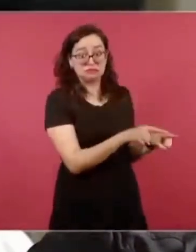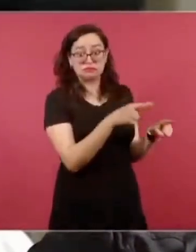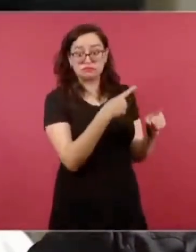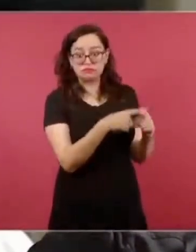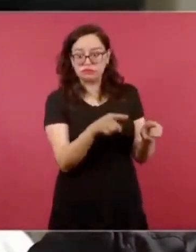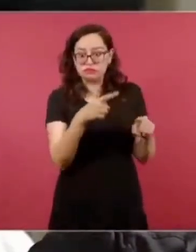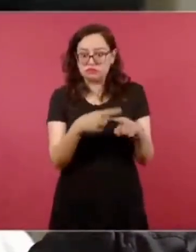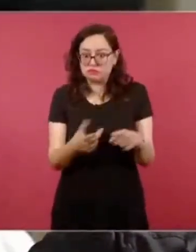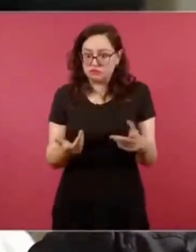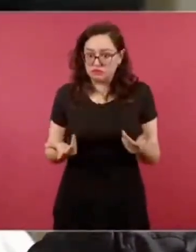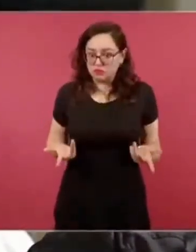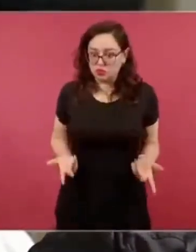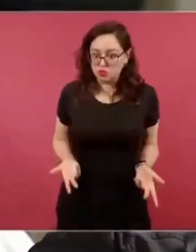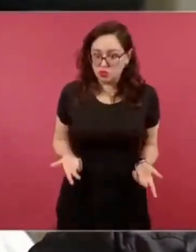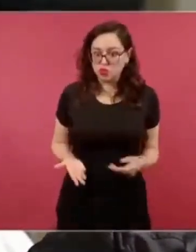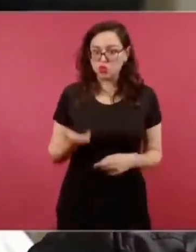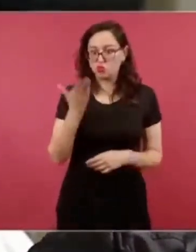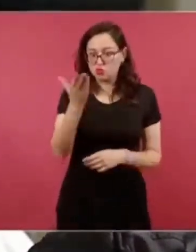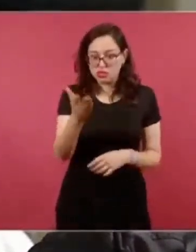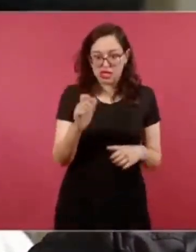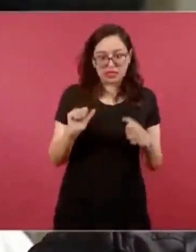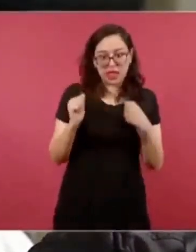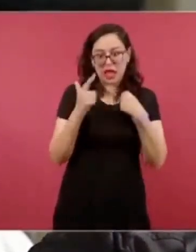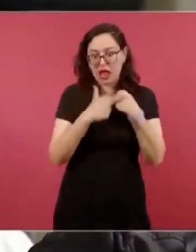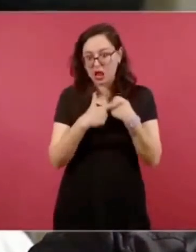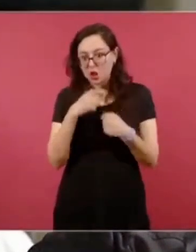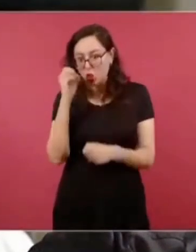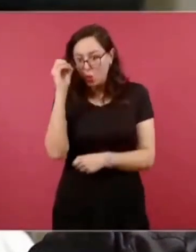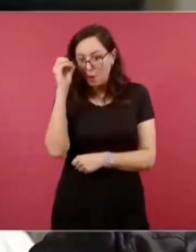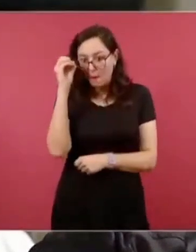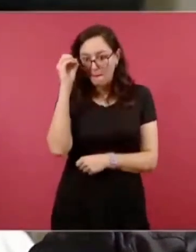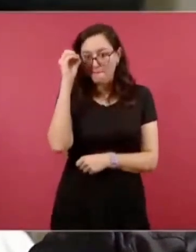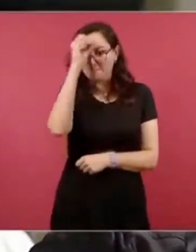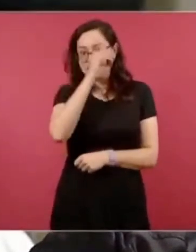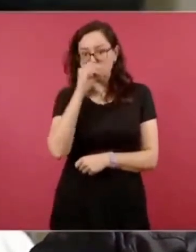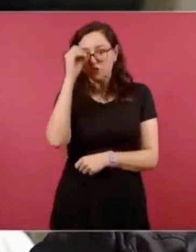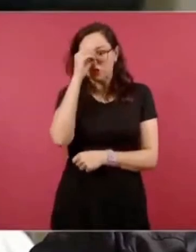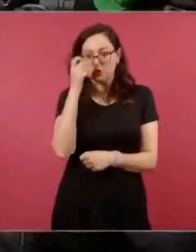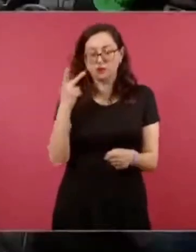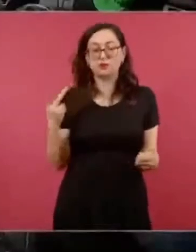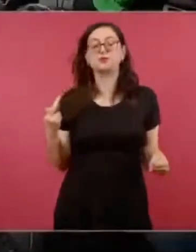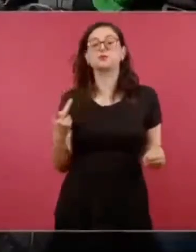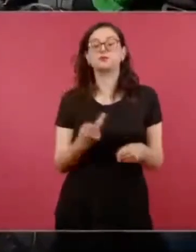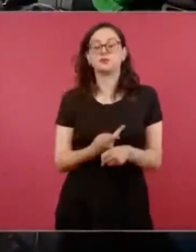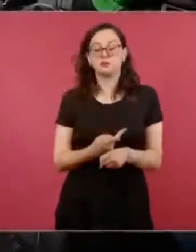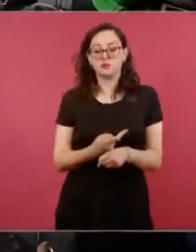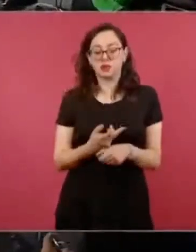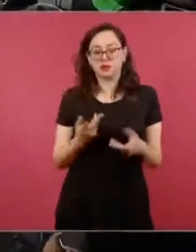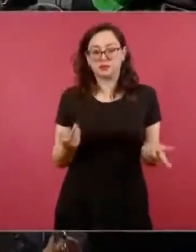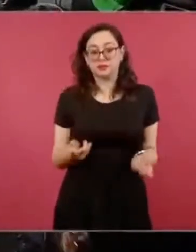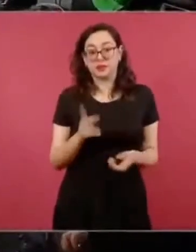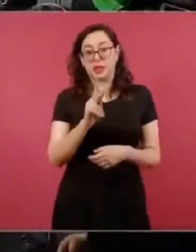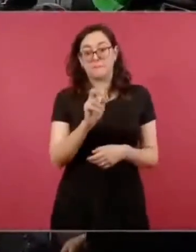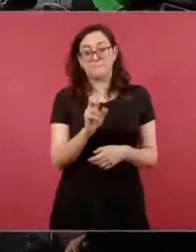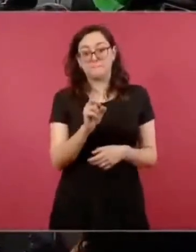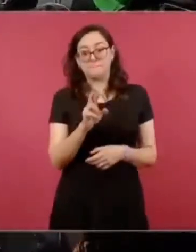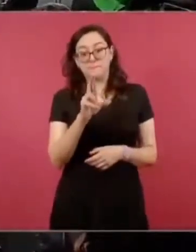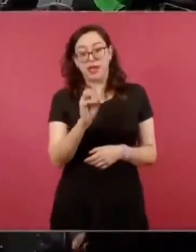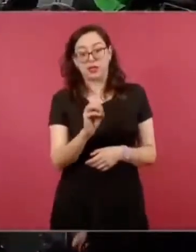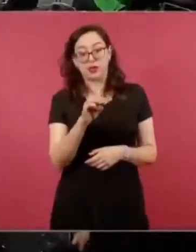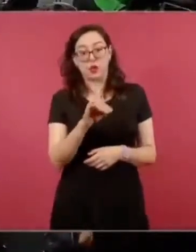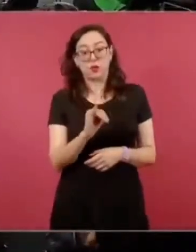tenga algo que comentar en relación de estas alianzas que incluso Pedro Miguel salió a comentar que en